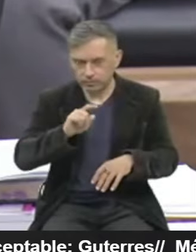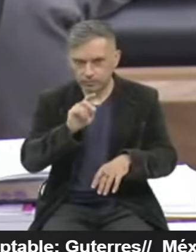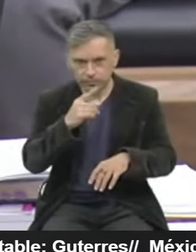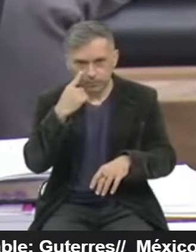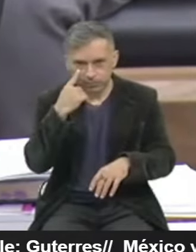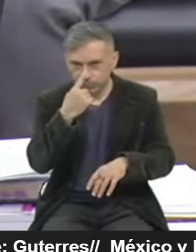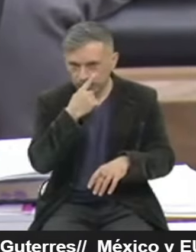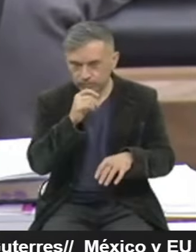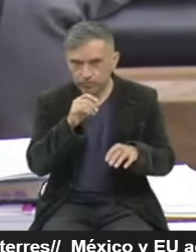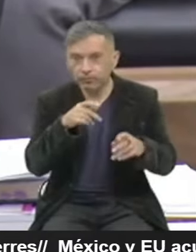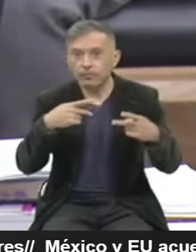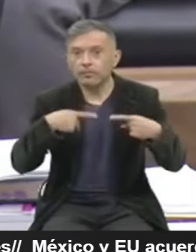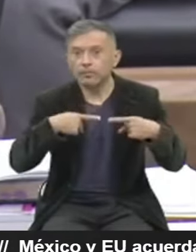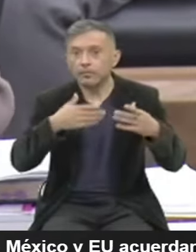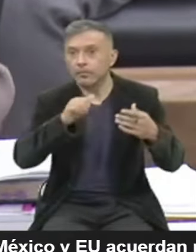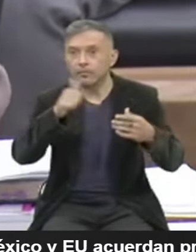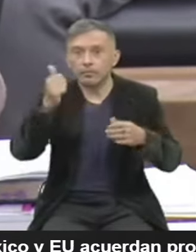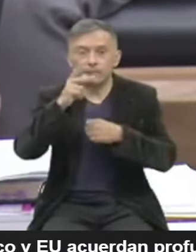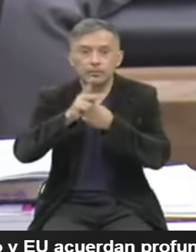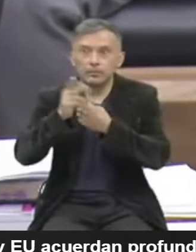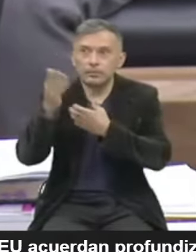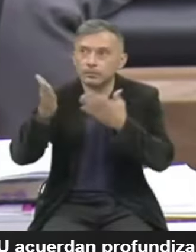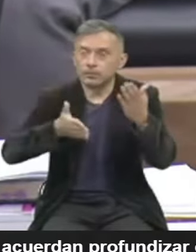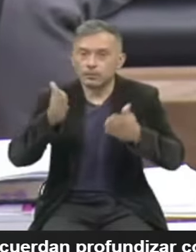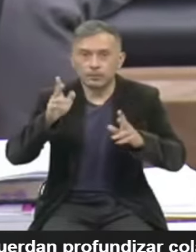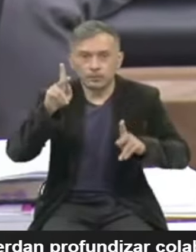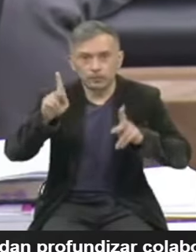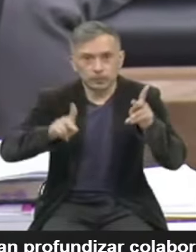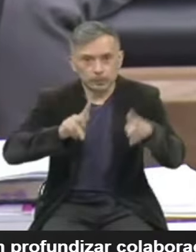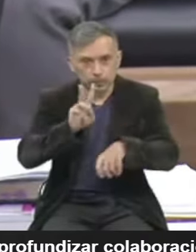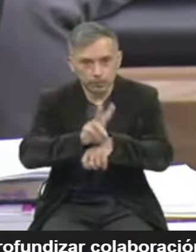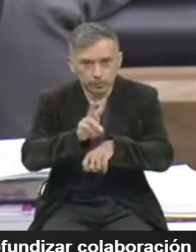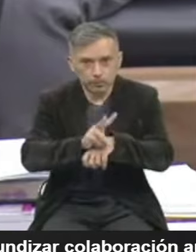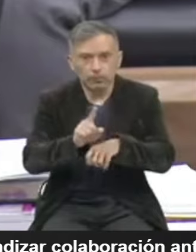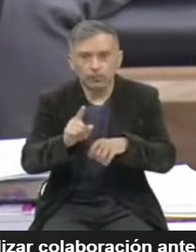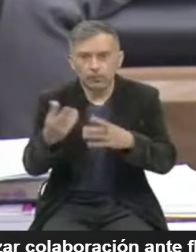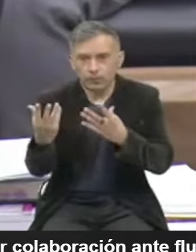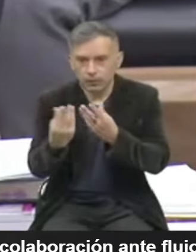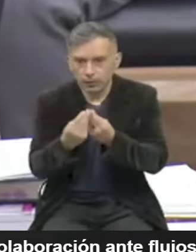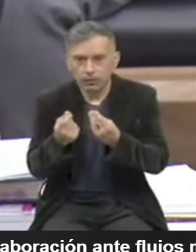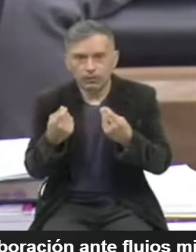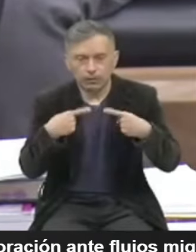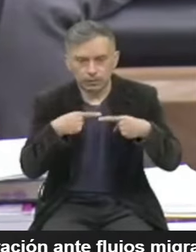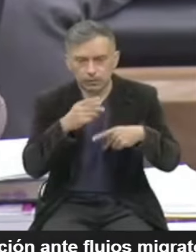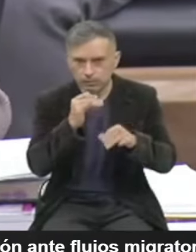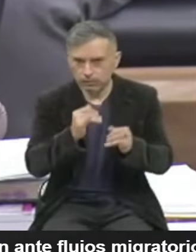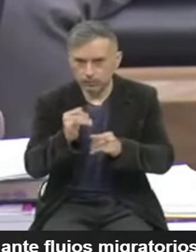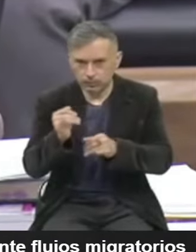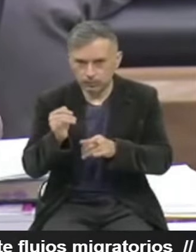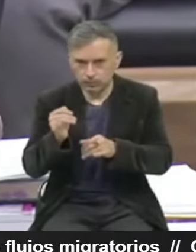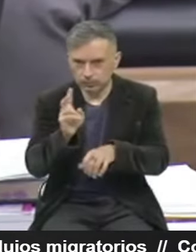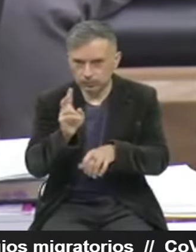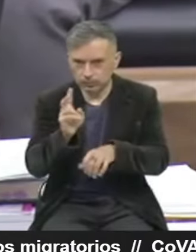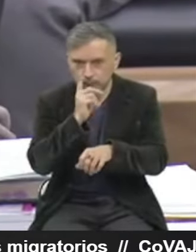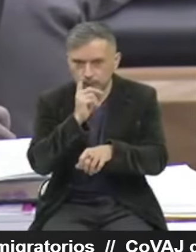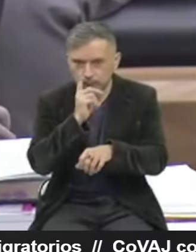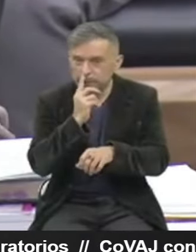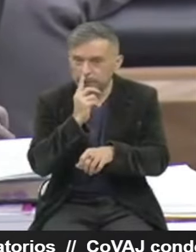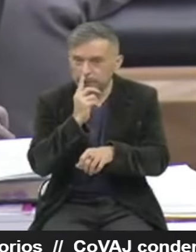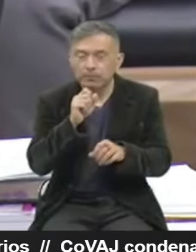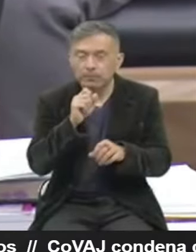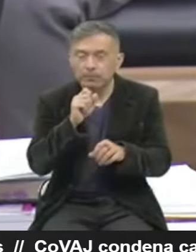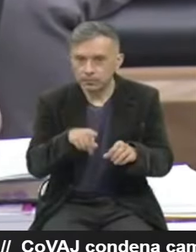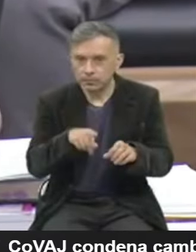ojos de nuestros visitantes extranjeros observadores en conjunto observadores individuales sino que haya